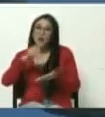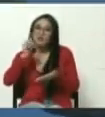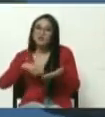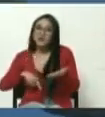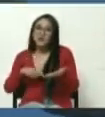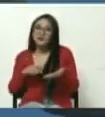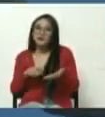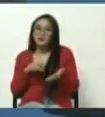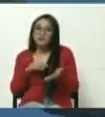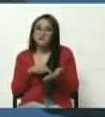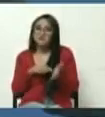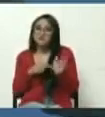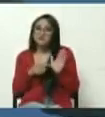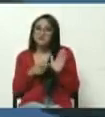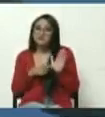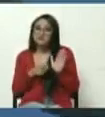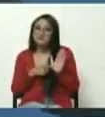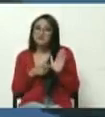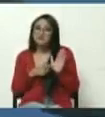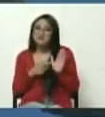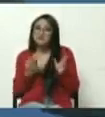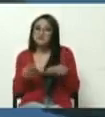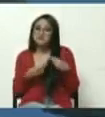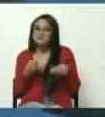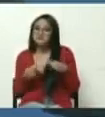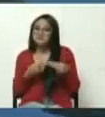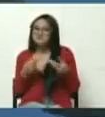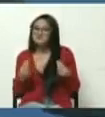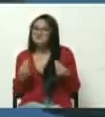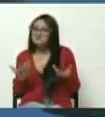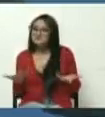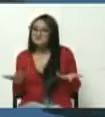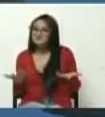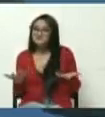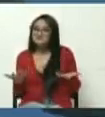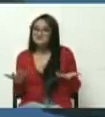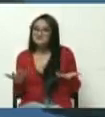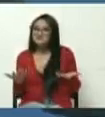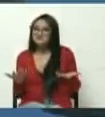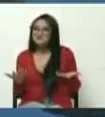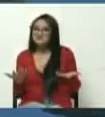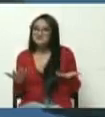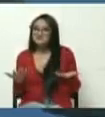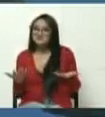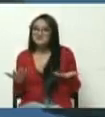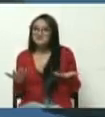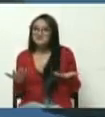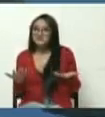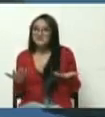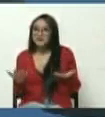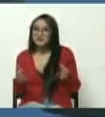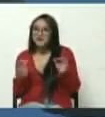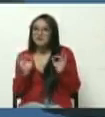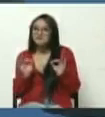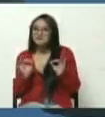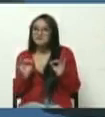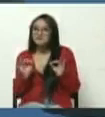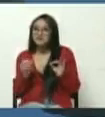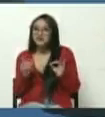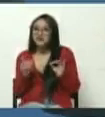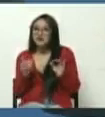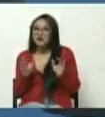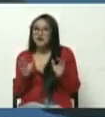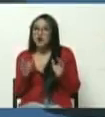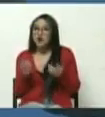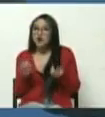fueron deliberadamente hechos para lograr decretar la insolvencia económica